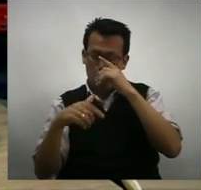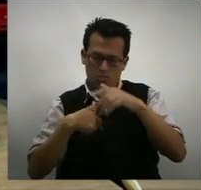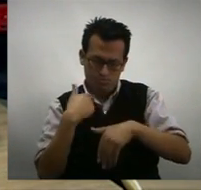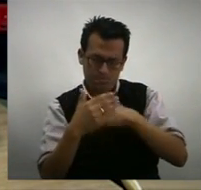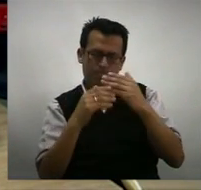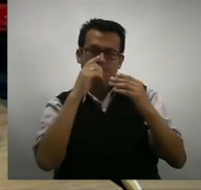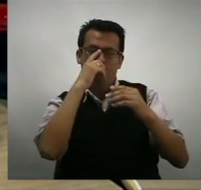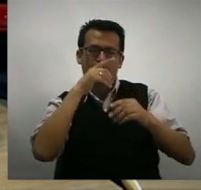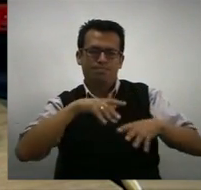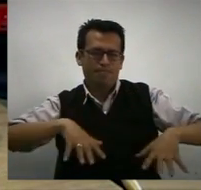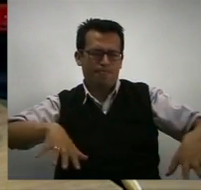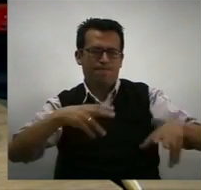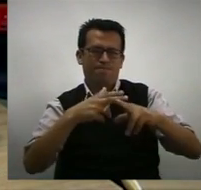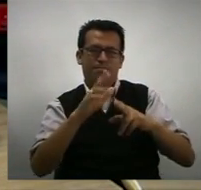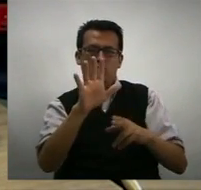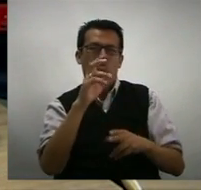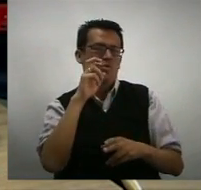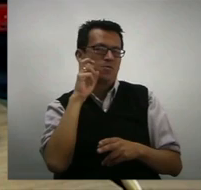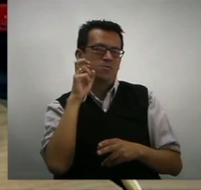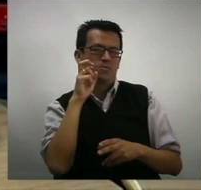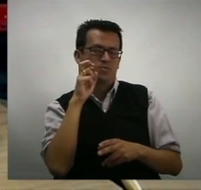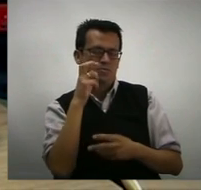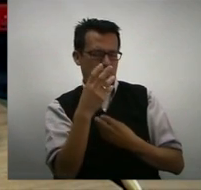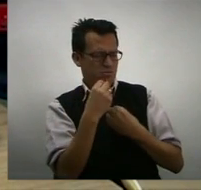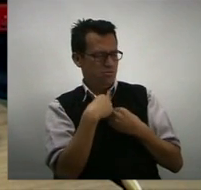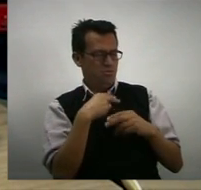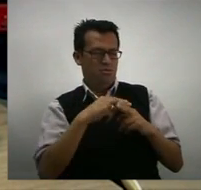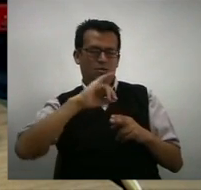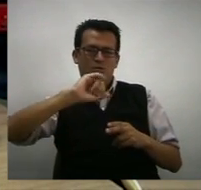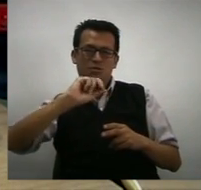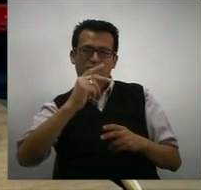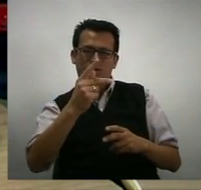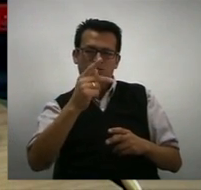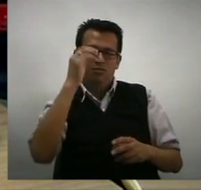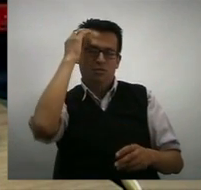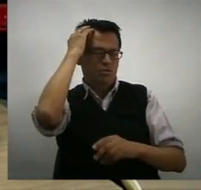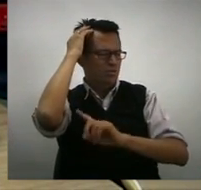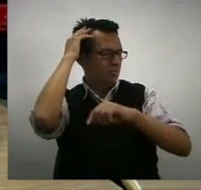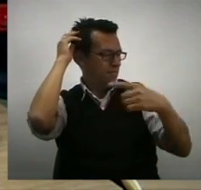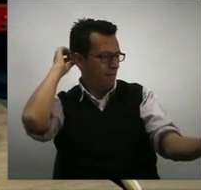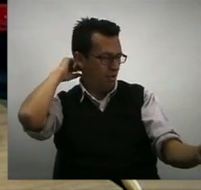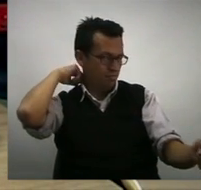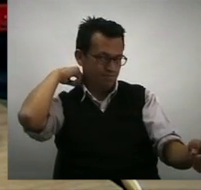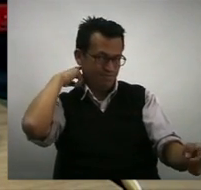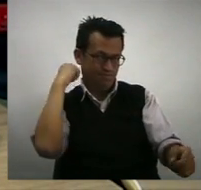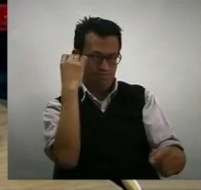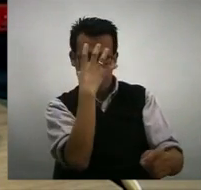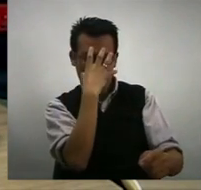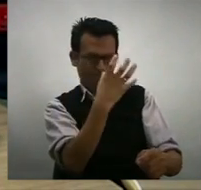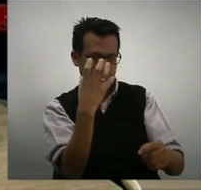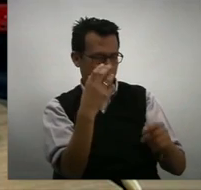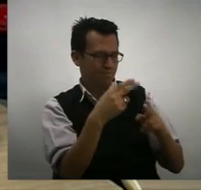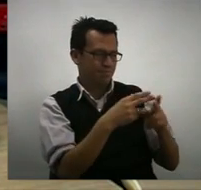la exomologesis en la aventura de la carne. Presencié la maldición de Jacques de Molay pronunció a sus verdugos, Guillermo de Nogaret,